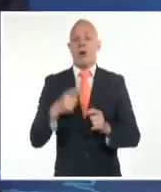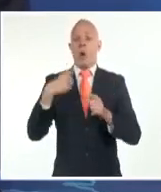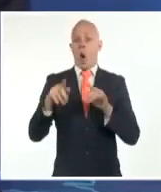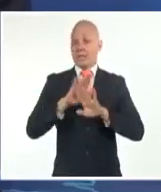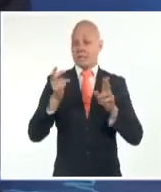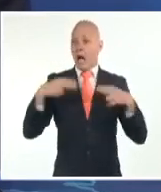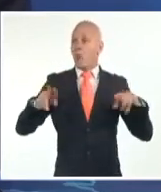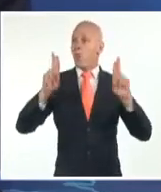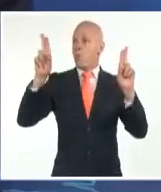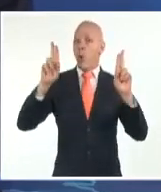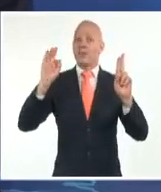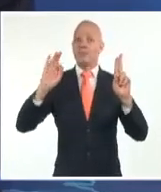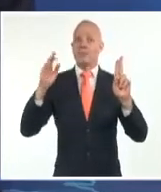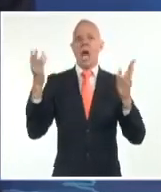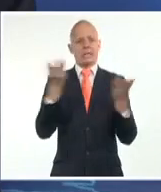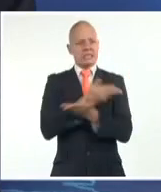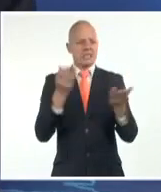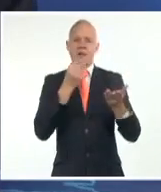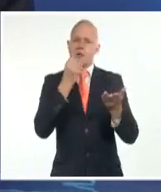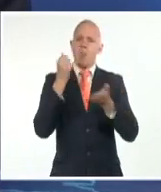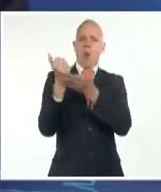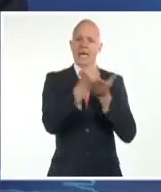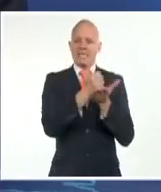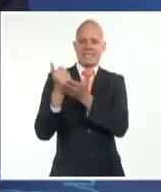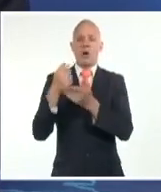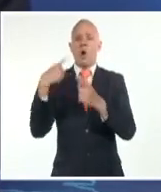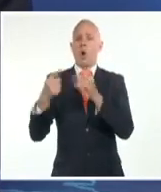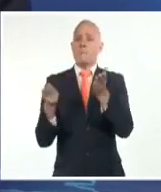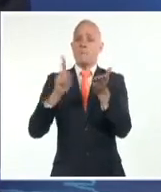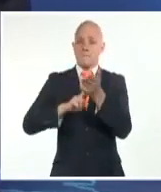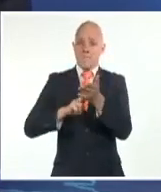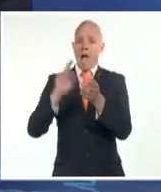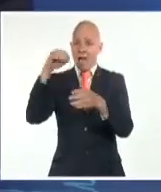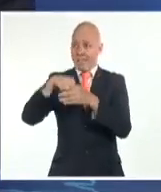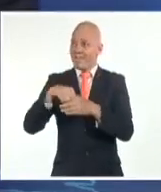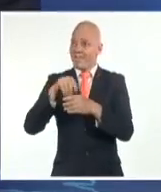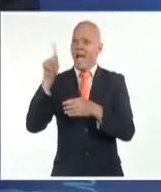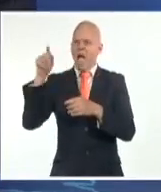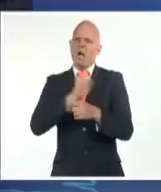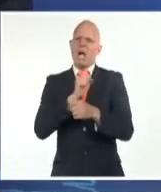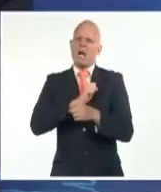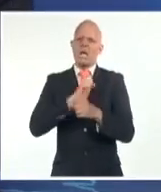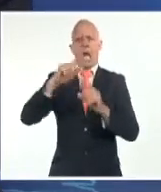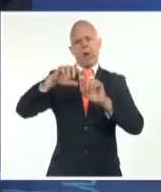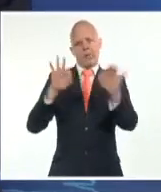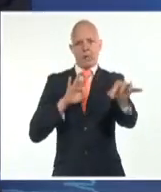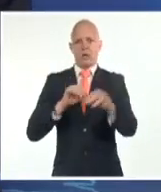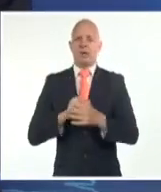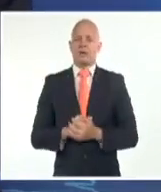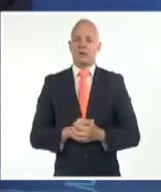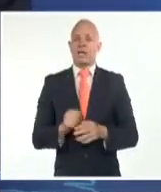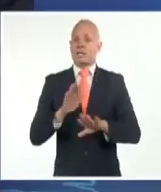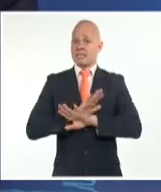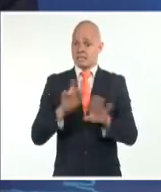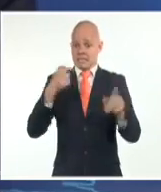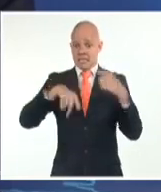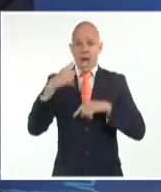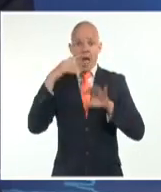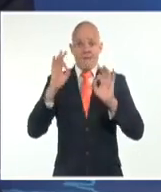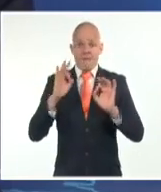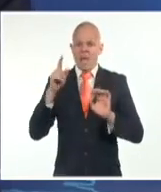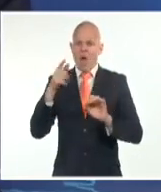político y de cooperación entre Cuba, la Unión Europea y sus Estados miembros. Los promotores de esta lamentable farsa y deleznable maniobra